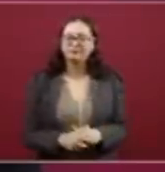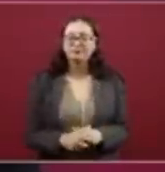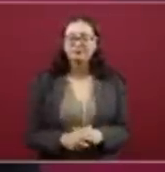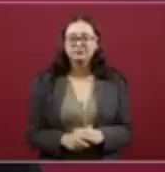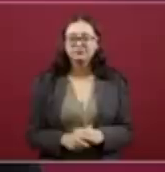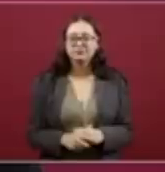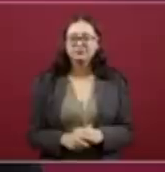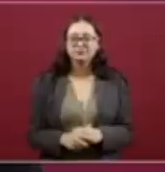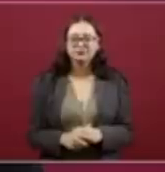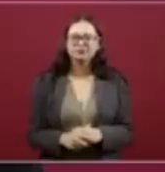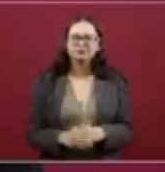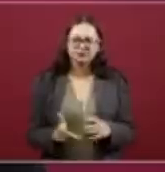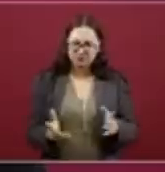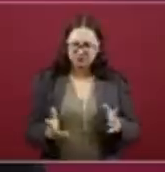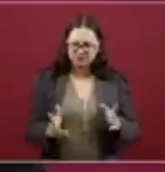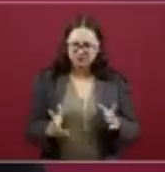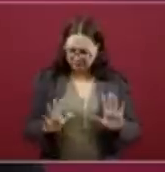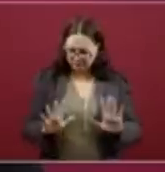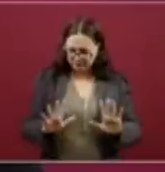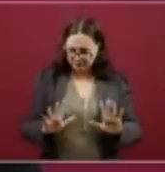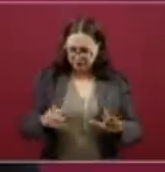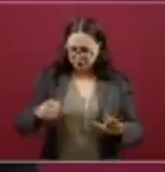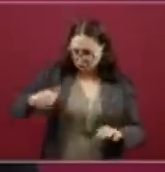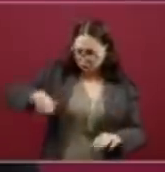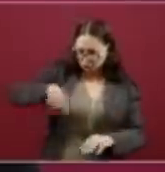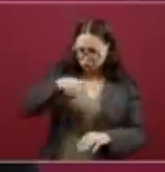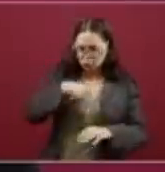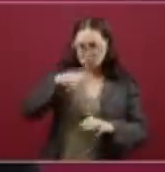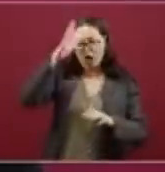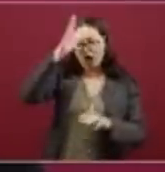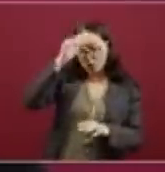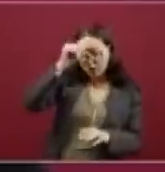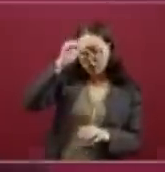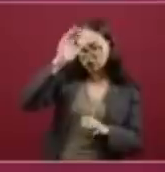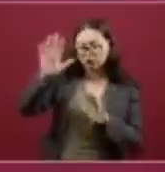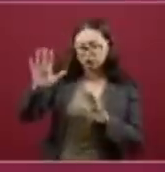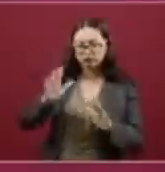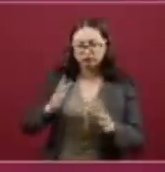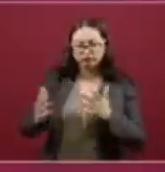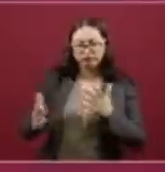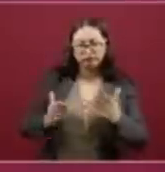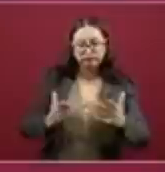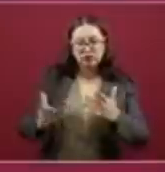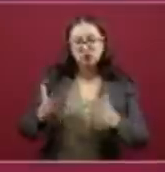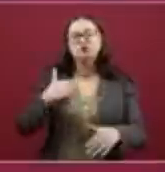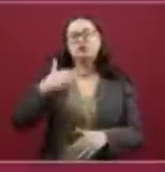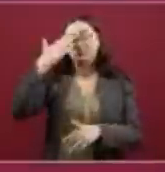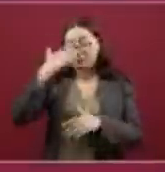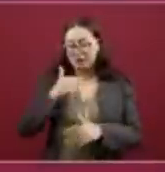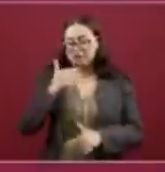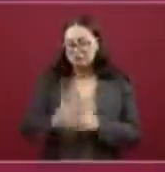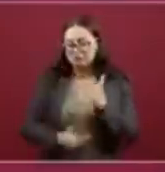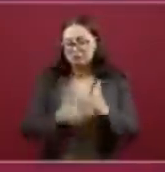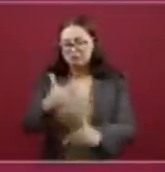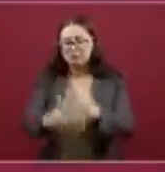nos vayamos poniendo de acuerdo, sé que va a ir costando trabajo